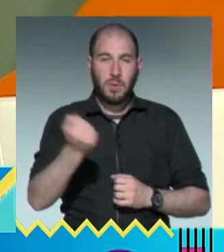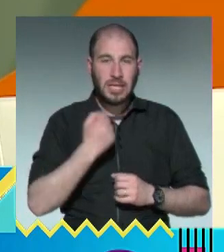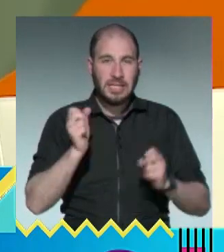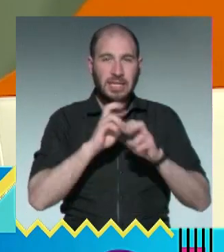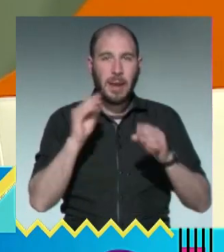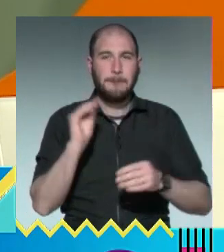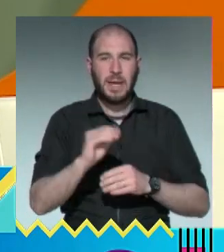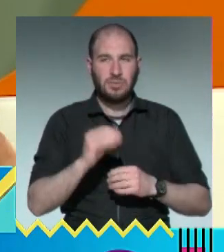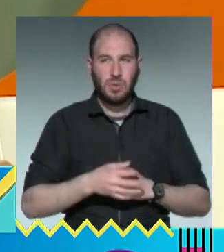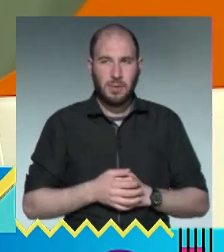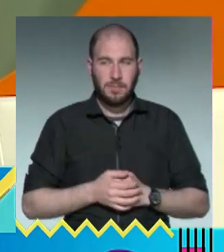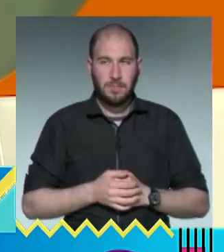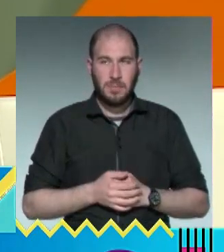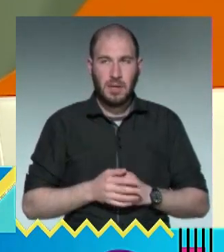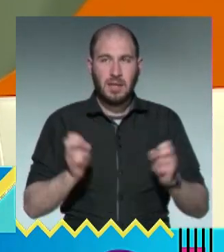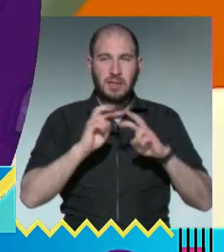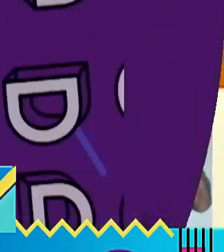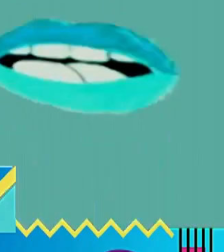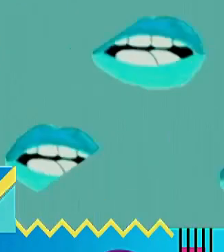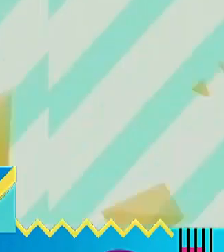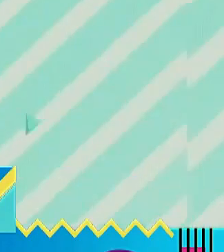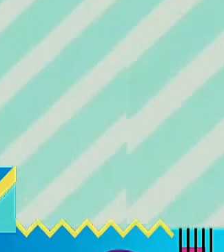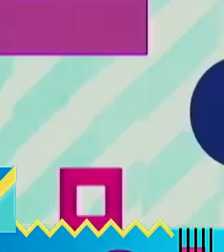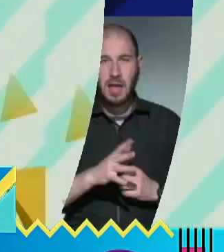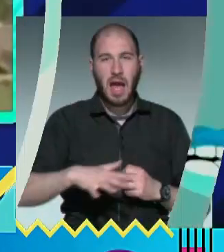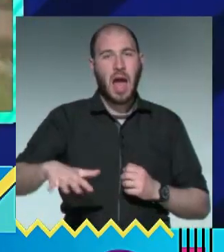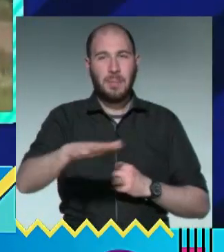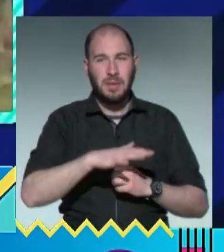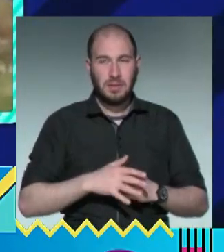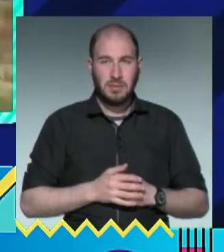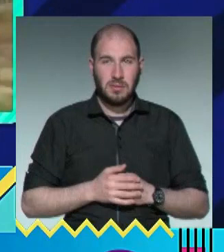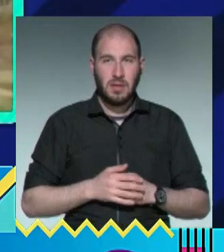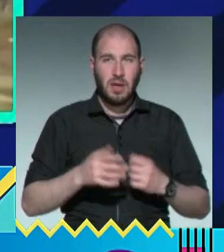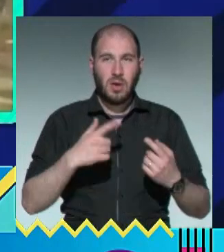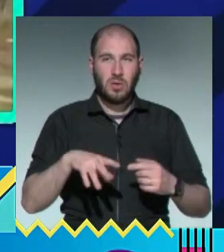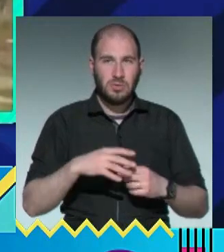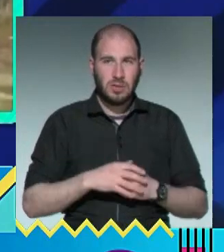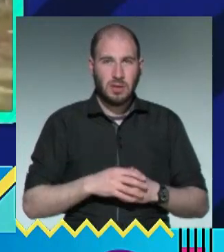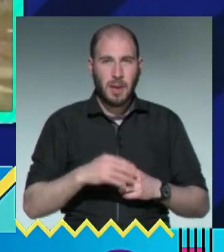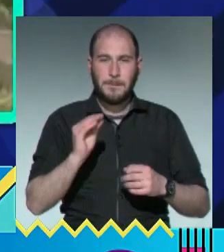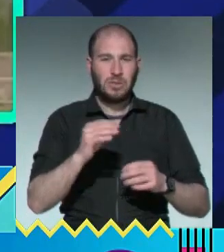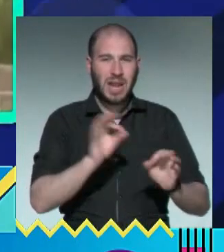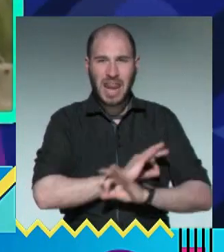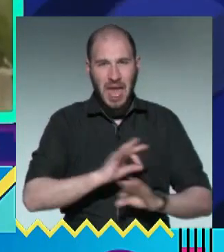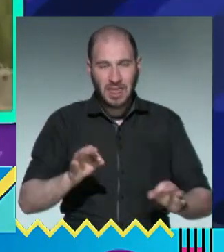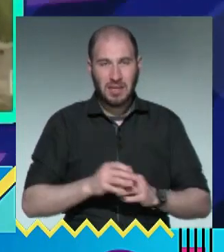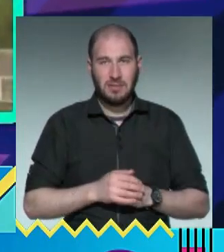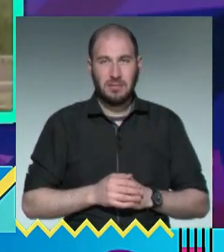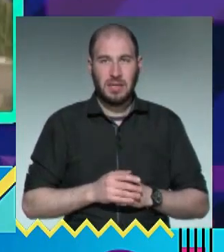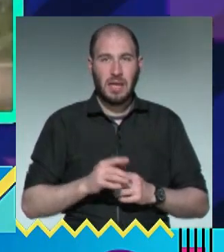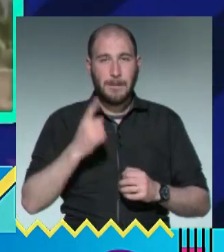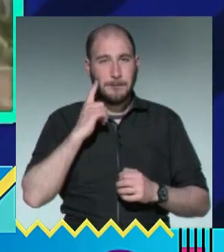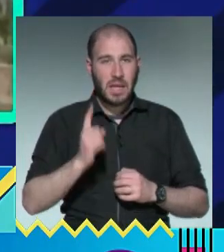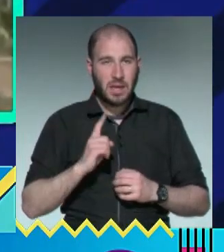tema de la basura, una por un tema ambiental, Seguro. de no dejar ni bolsas de nylon ni ningún tipo de basura, y otra por este tema del